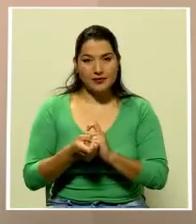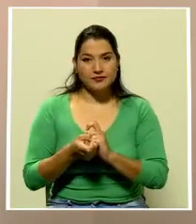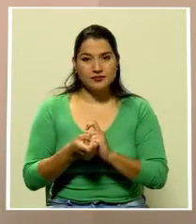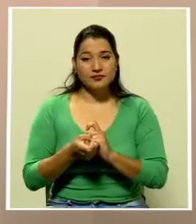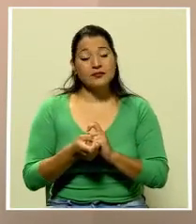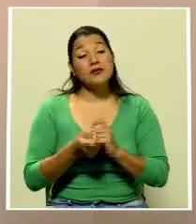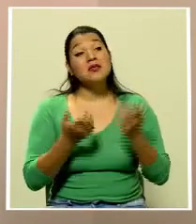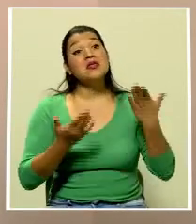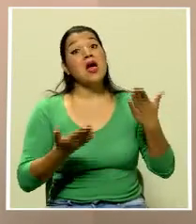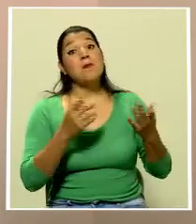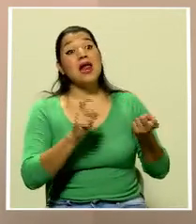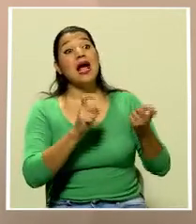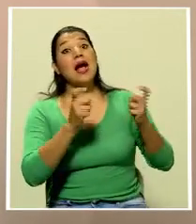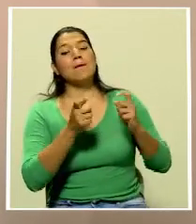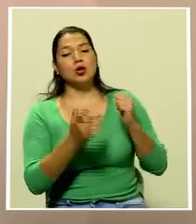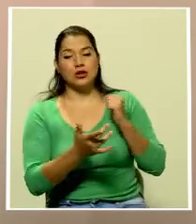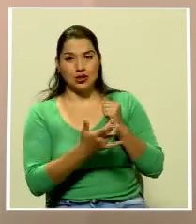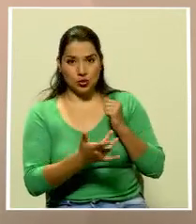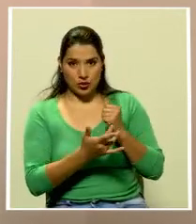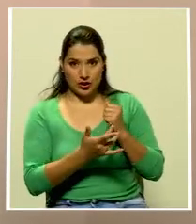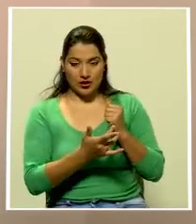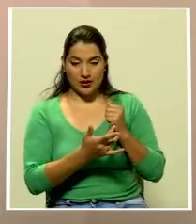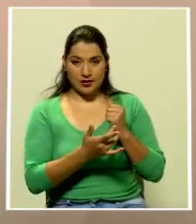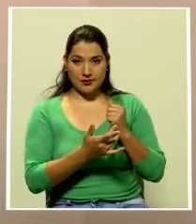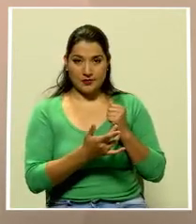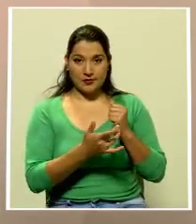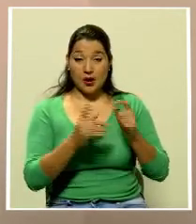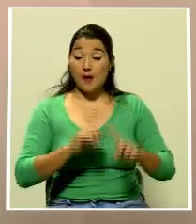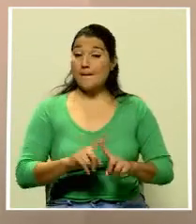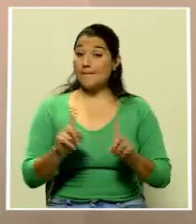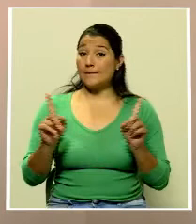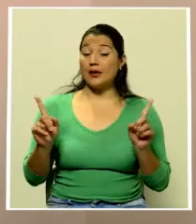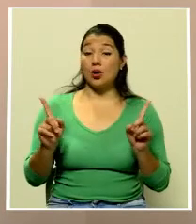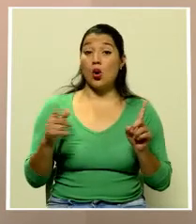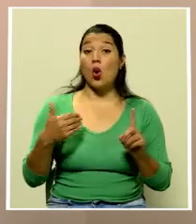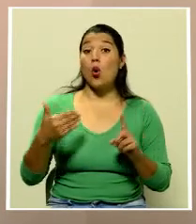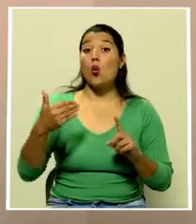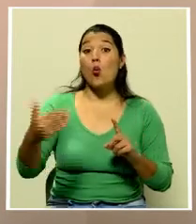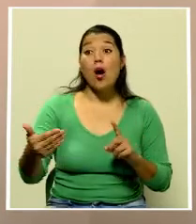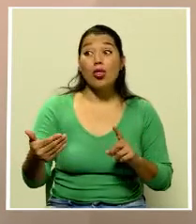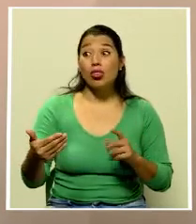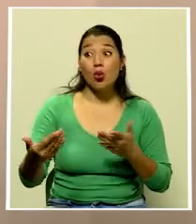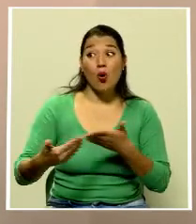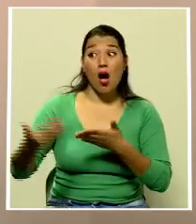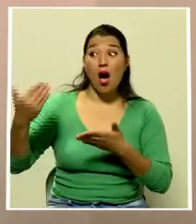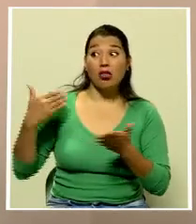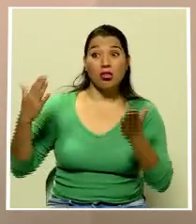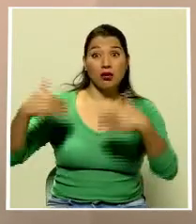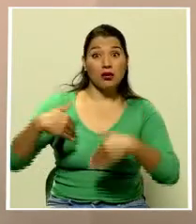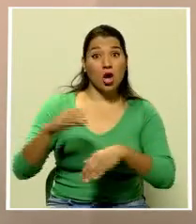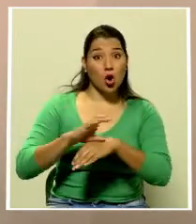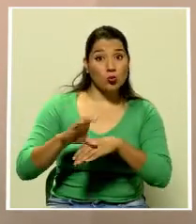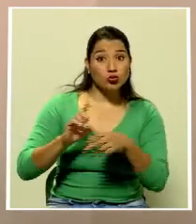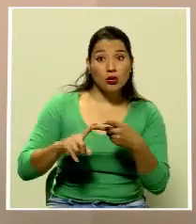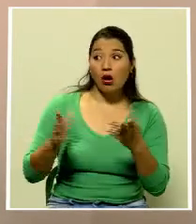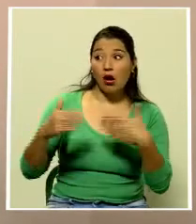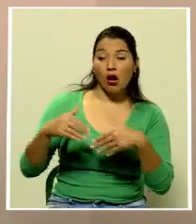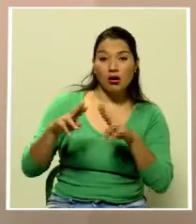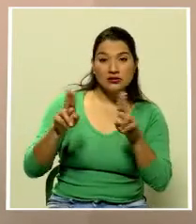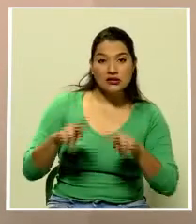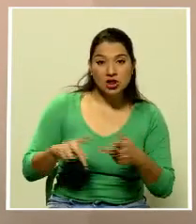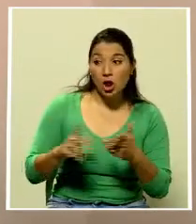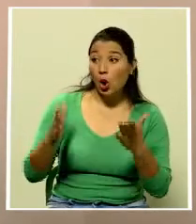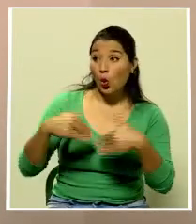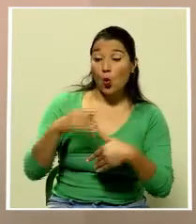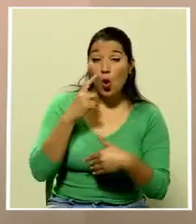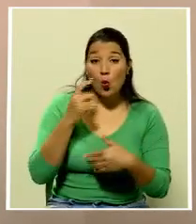cambiado es la tecnología. Pero cuando no había computadoras, cuando no había internet, cuando no había